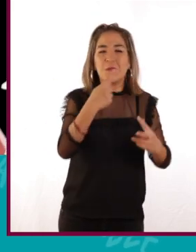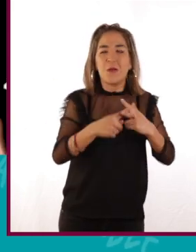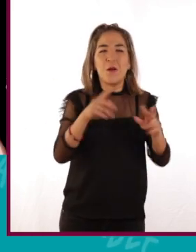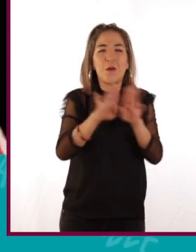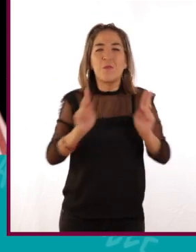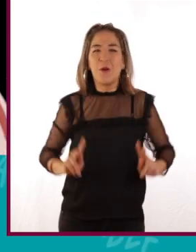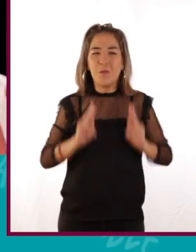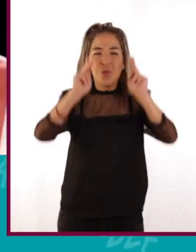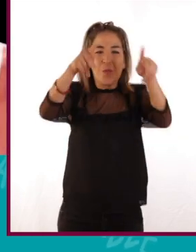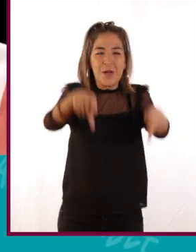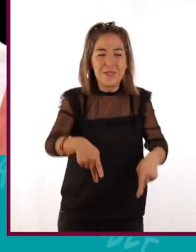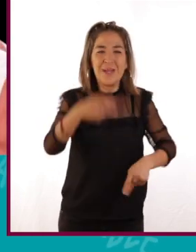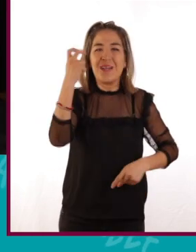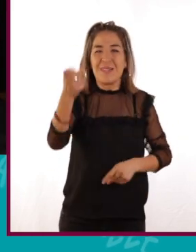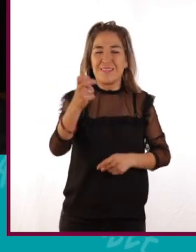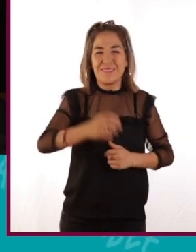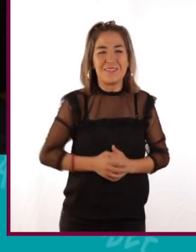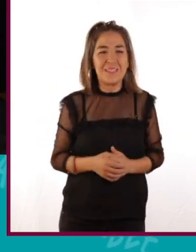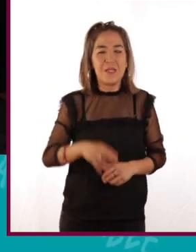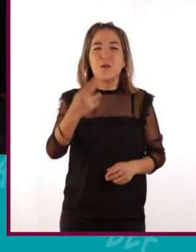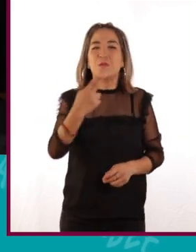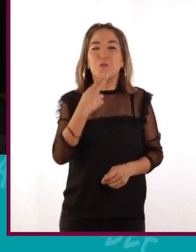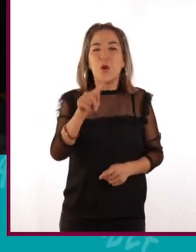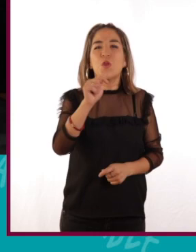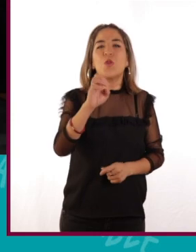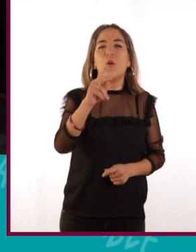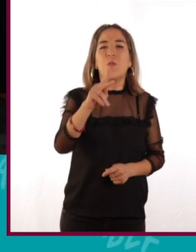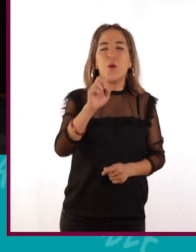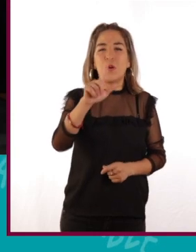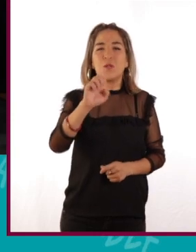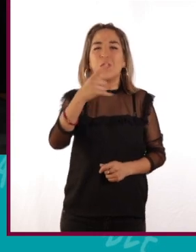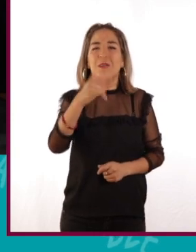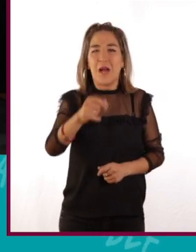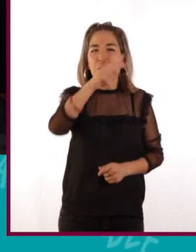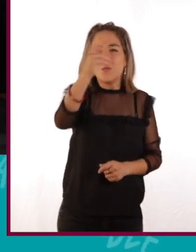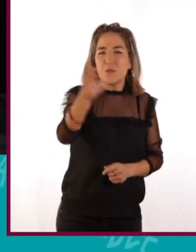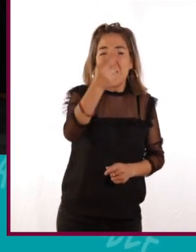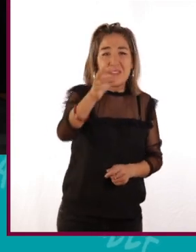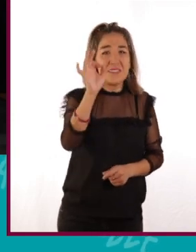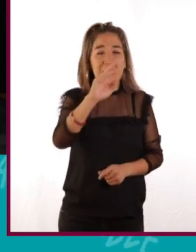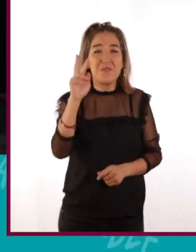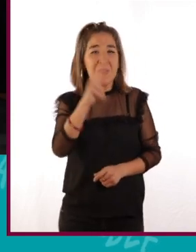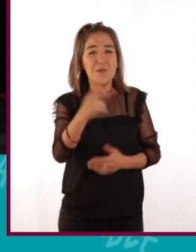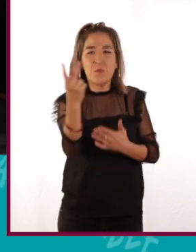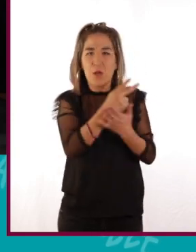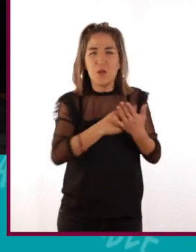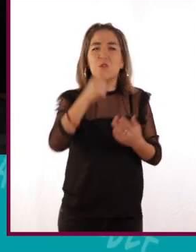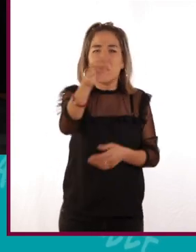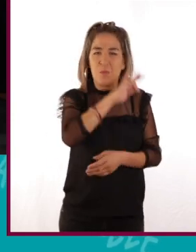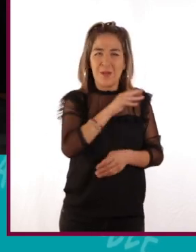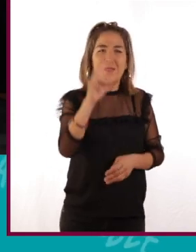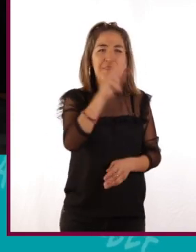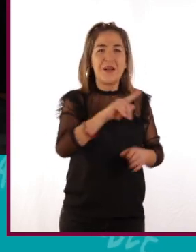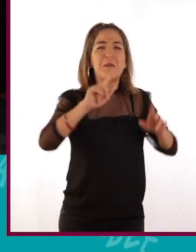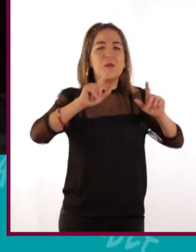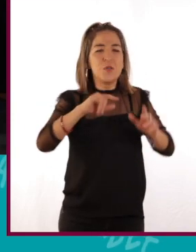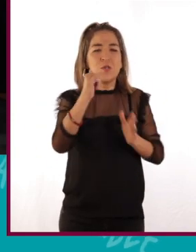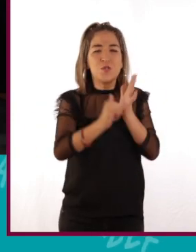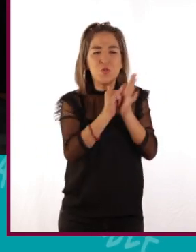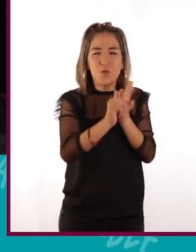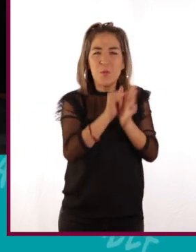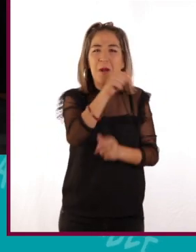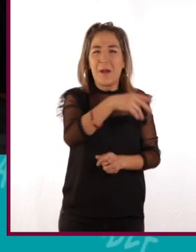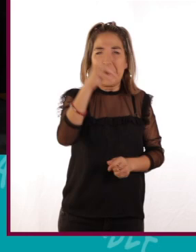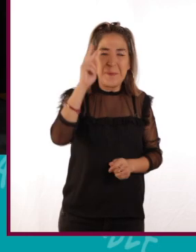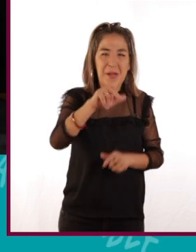el problema de los puentes de Königsberg, ¿no? Exactamente, usó la topología. Si ustedes en casa no han visto el programa, vayan a la página